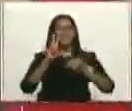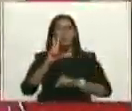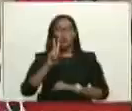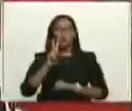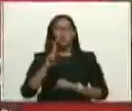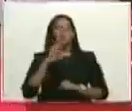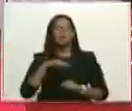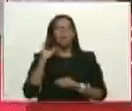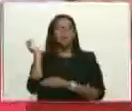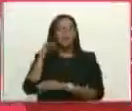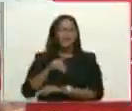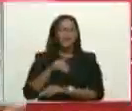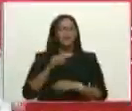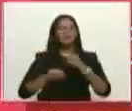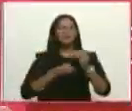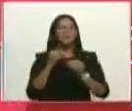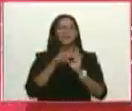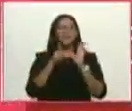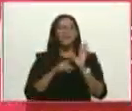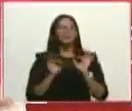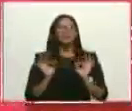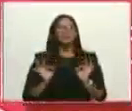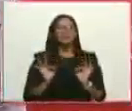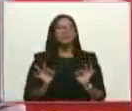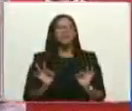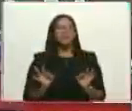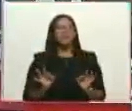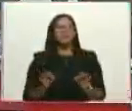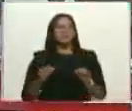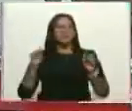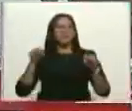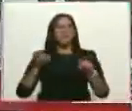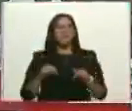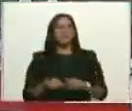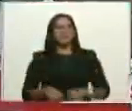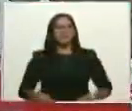en Maracay, hicimos un programa especial, que es este que está aquí.